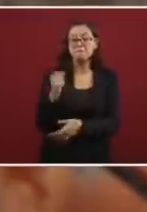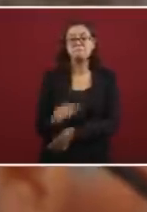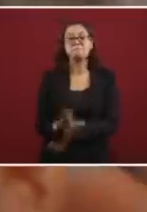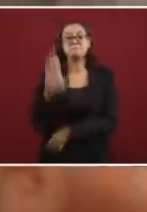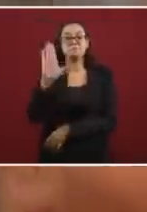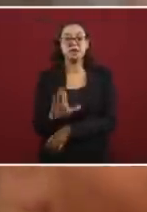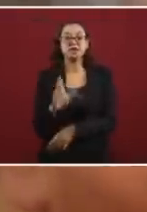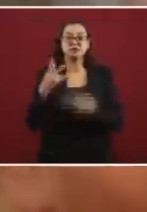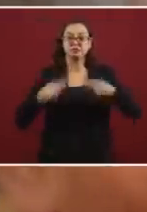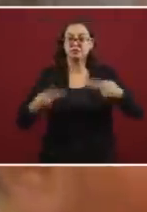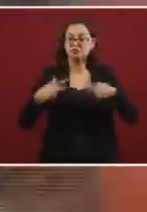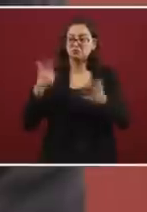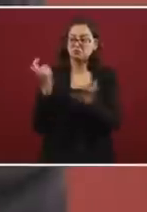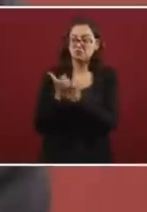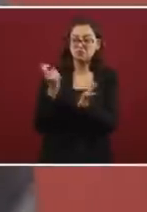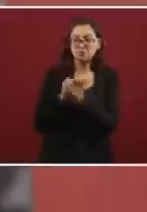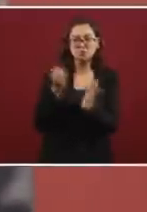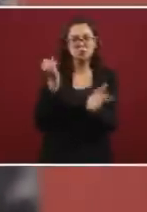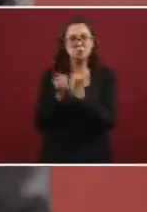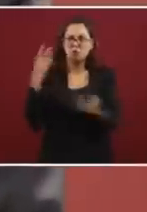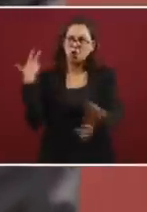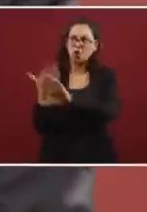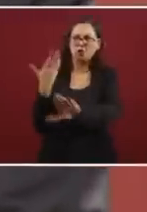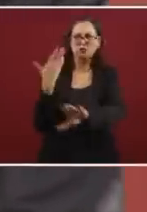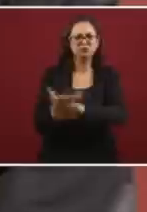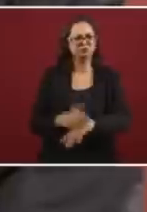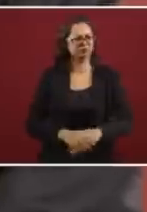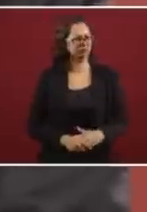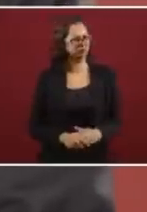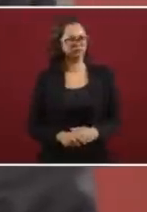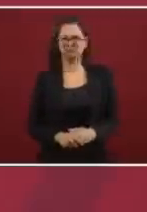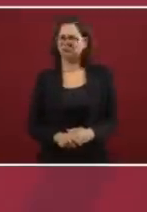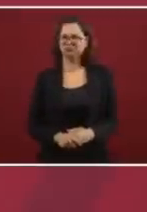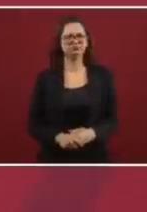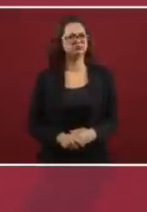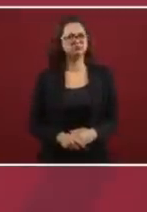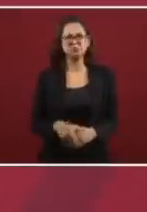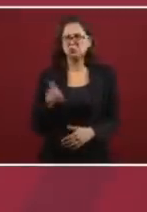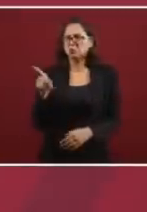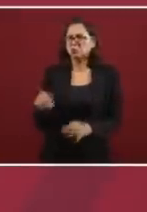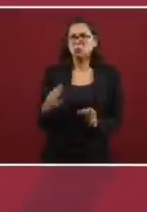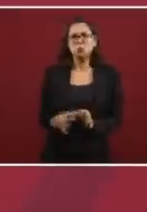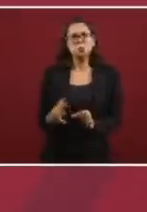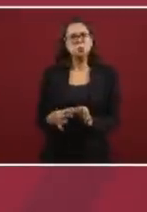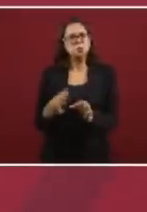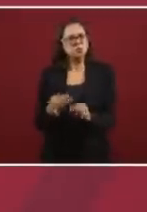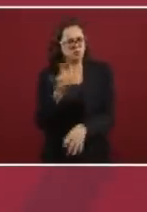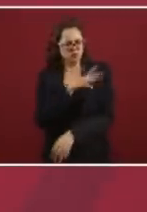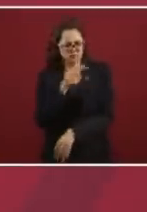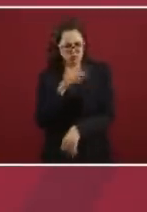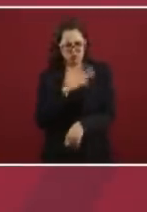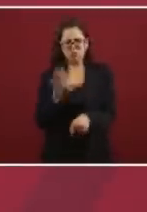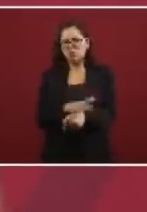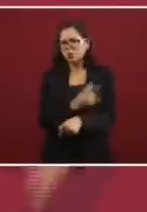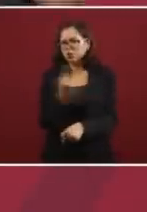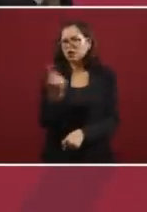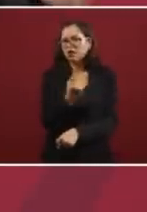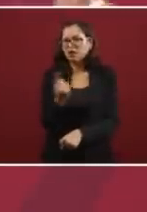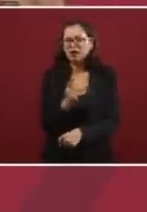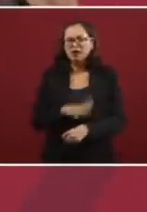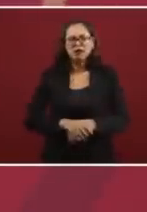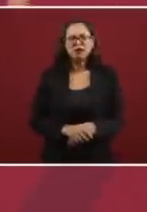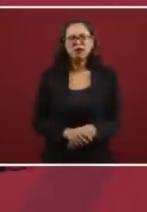para los buenos contribuyentes no al contrario porque nada debe nada teme en la ley se